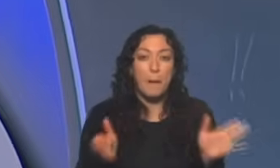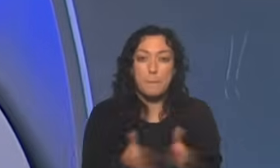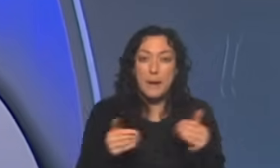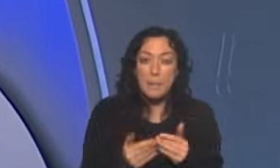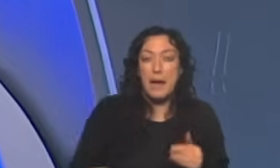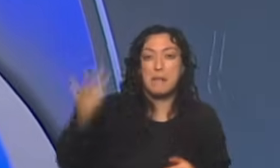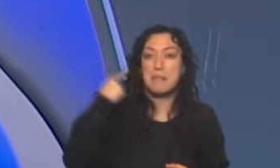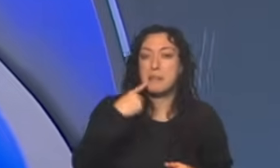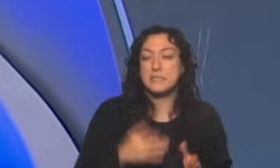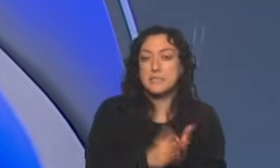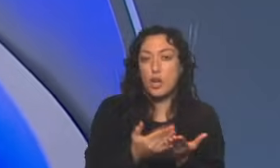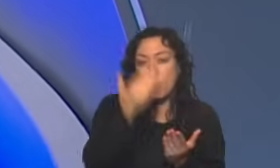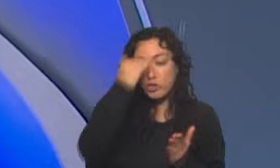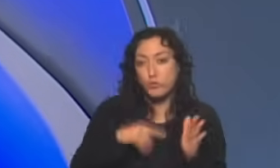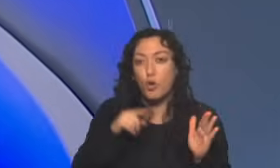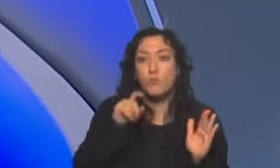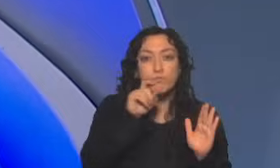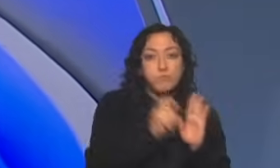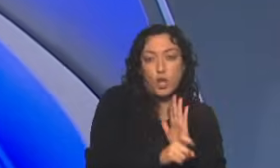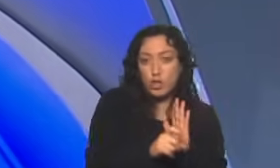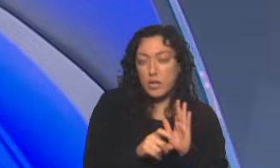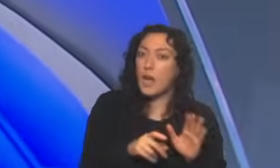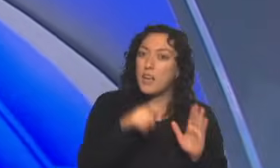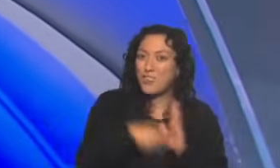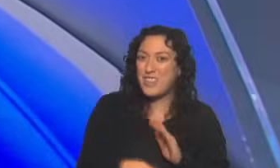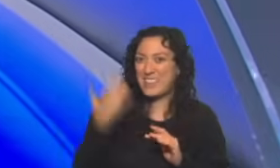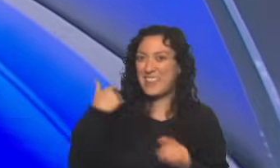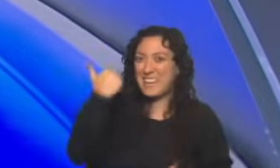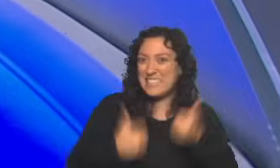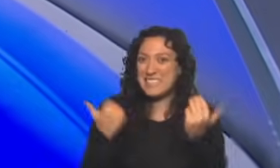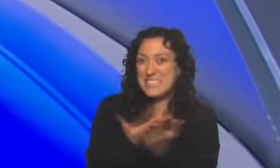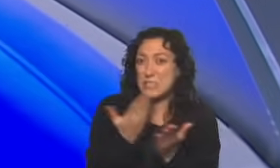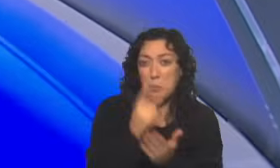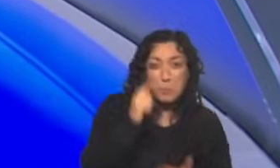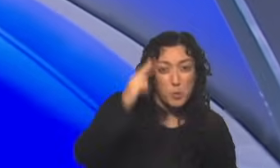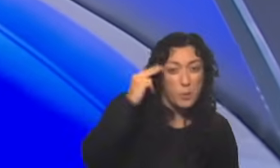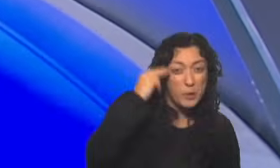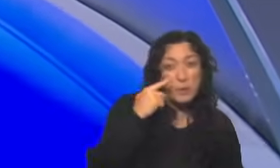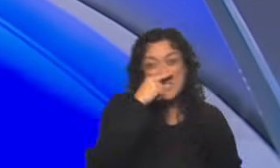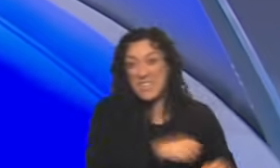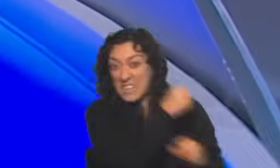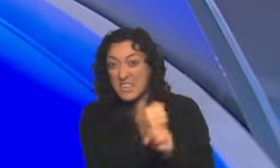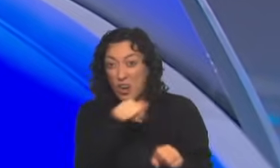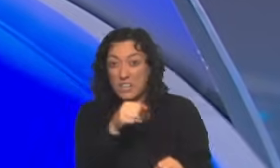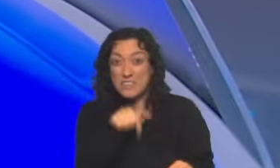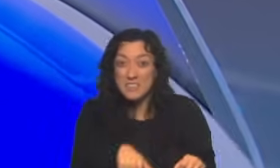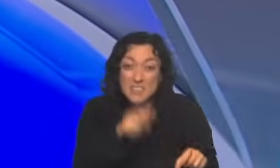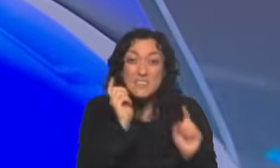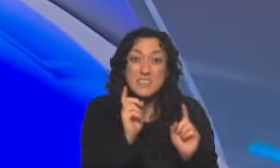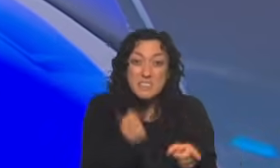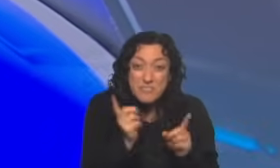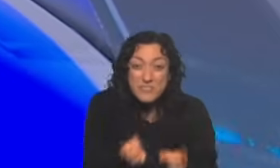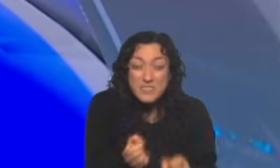que era inconstitucional su contrato. Hay que recordar que ya trabajaba sin licitación desde 1997. Recién la Corte